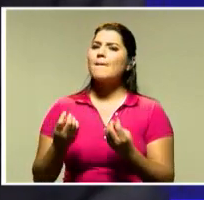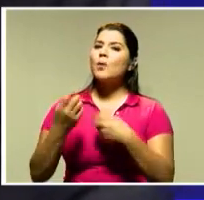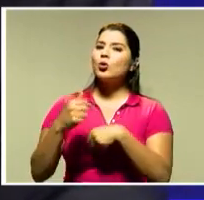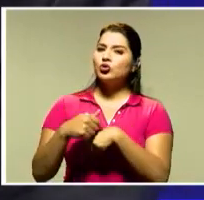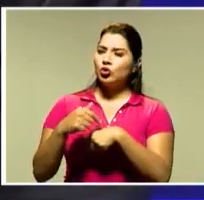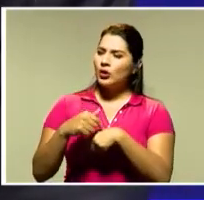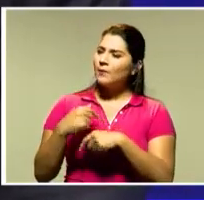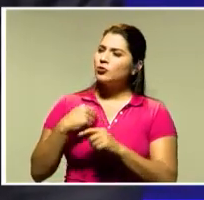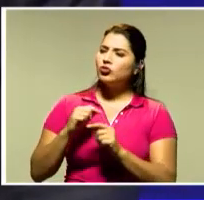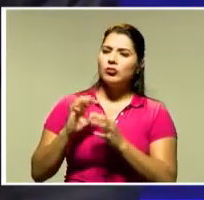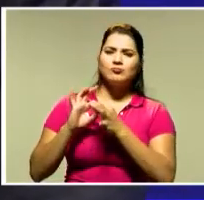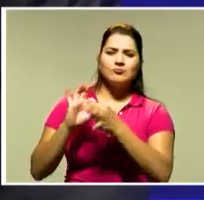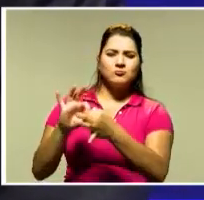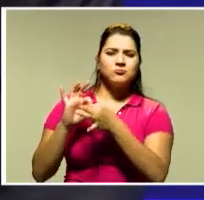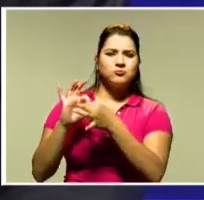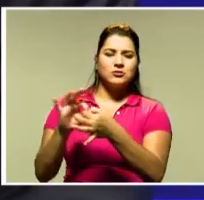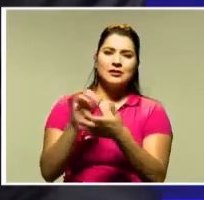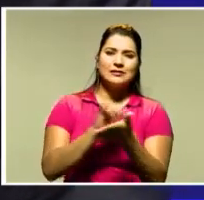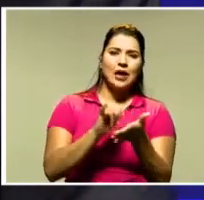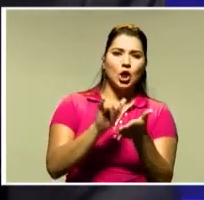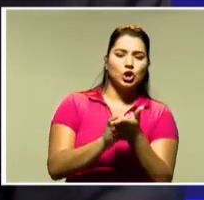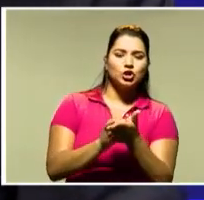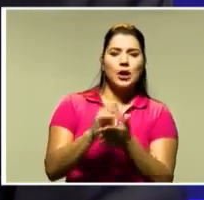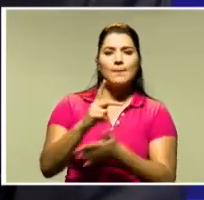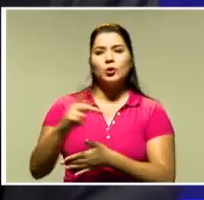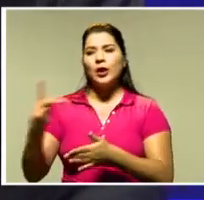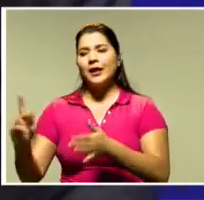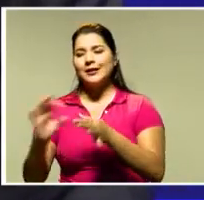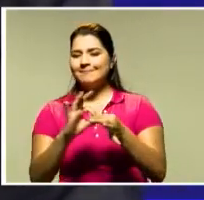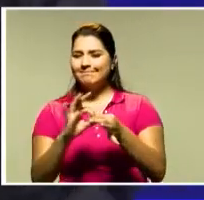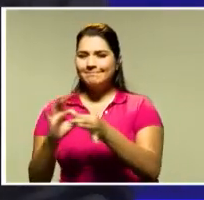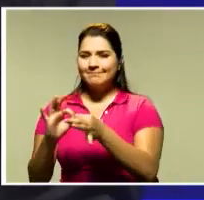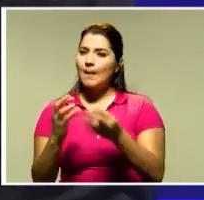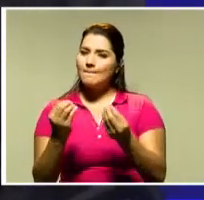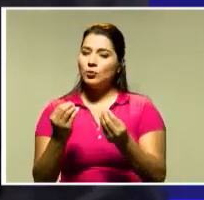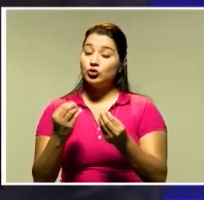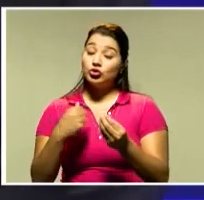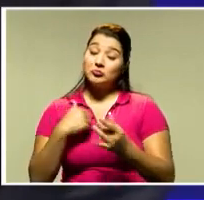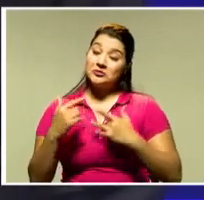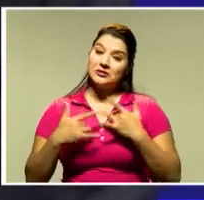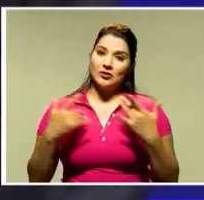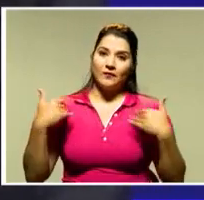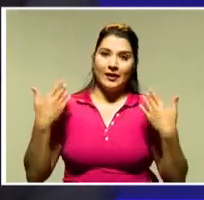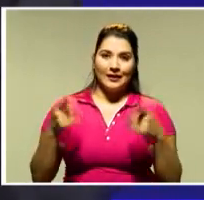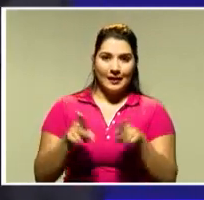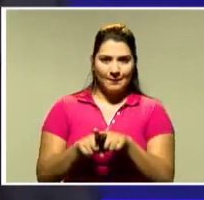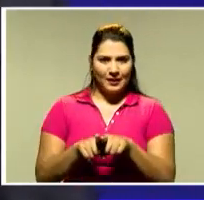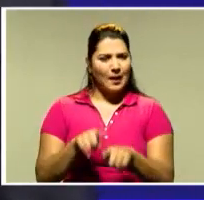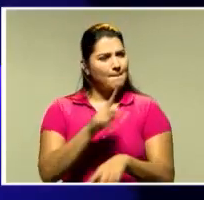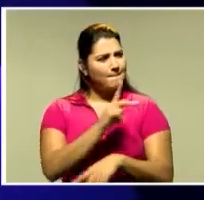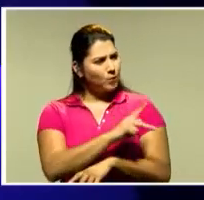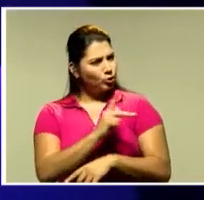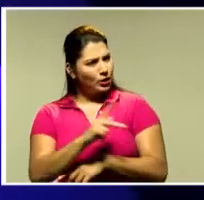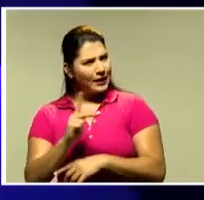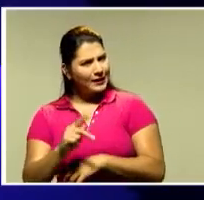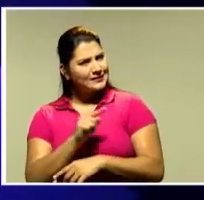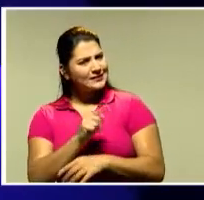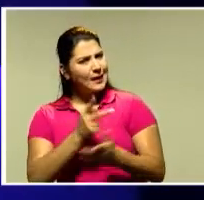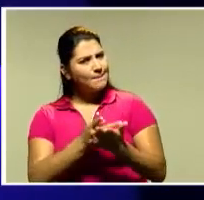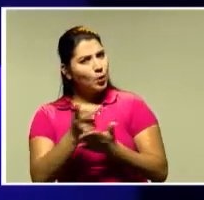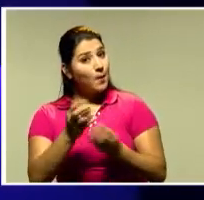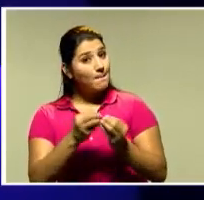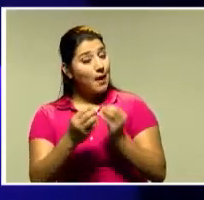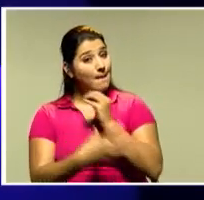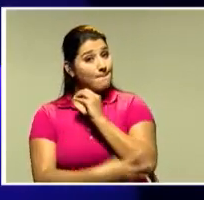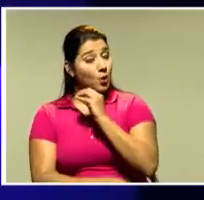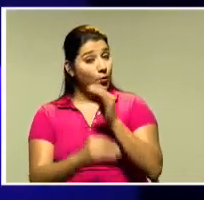relación permanente San José y el puerto, lo cual me hace muy feliz además. Punta Arenas es una de las provincias más